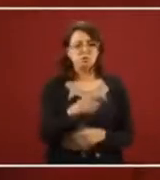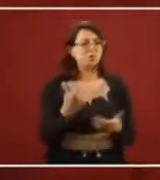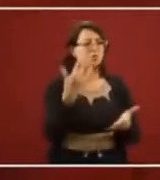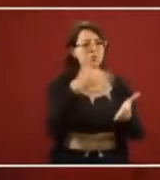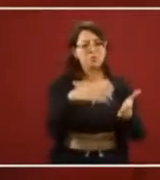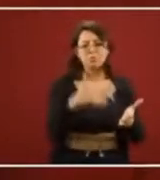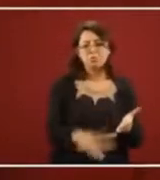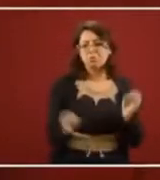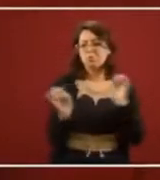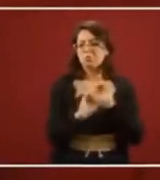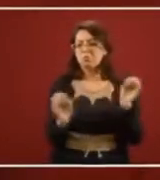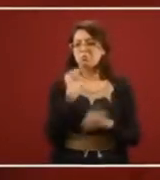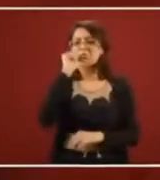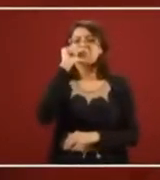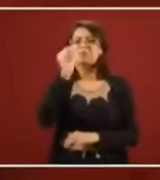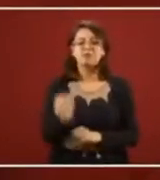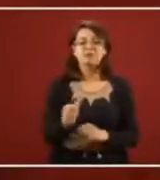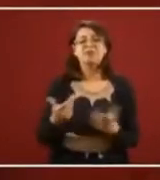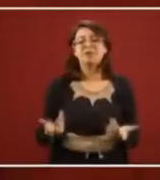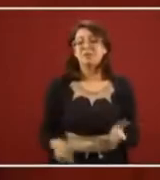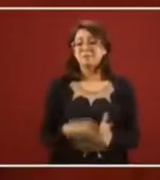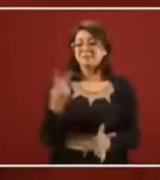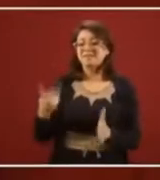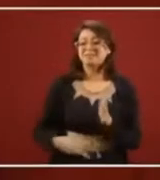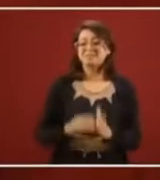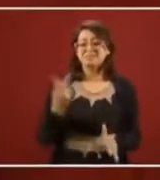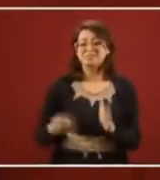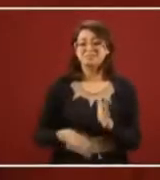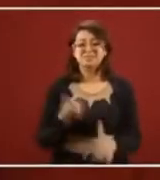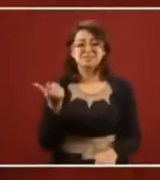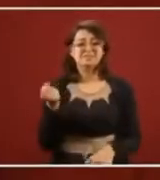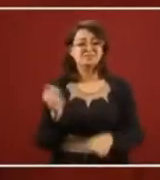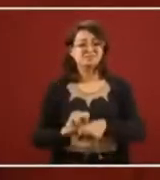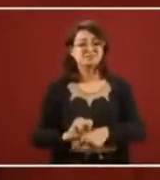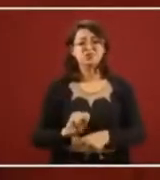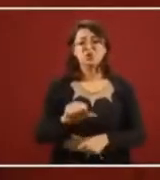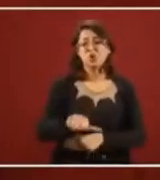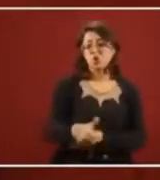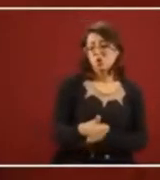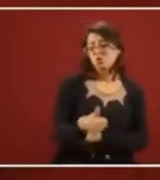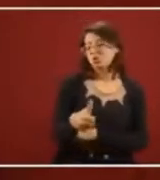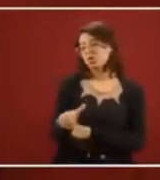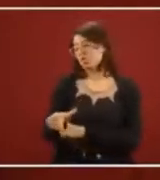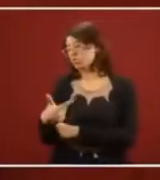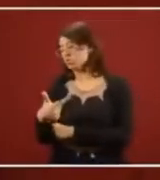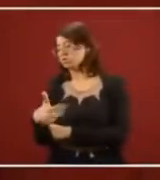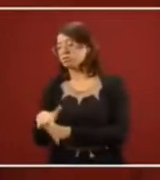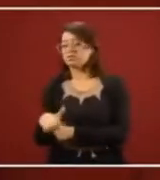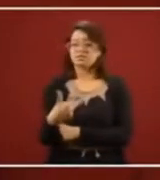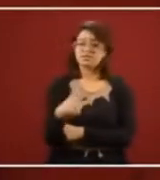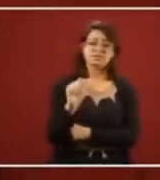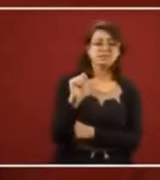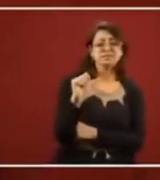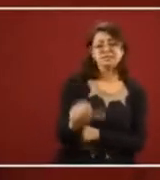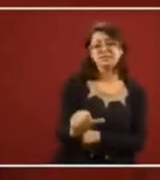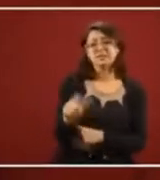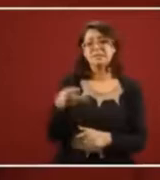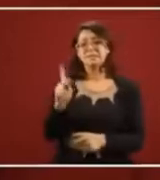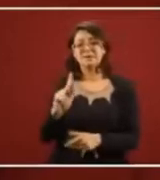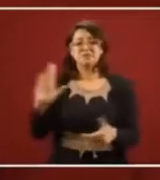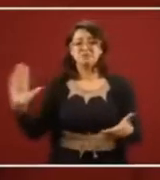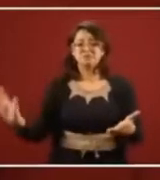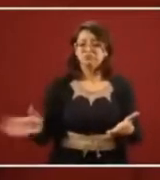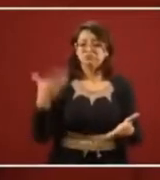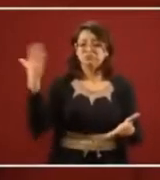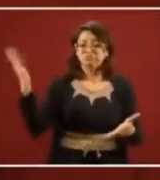cada semana vemos un gran número a veces 11 a veces 13 a veces 16 pero vienen páginas y páginas